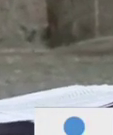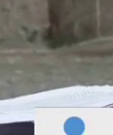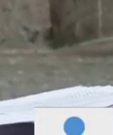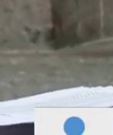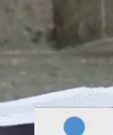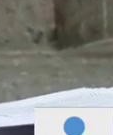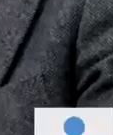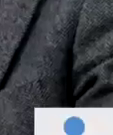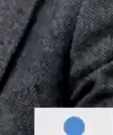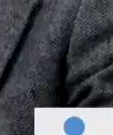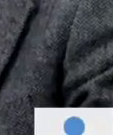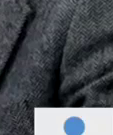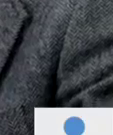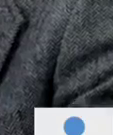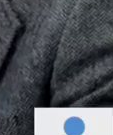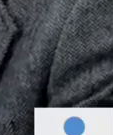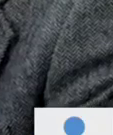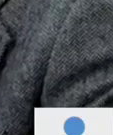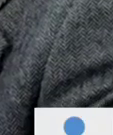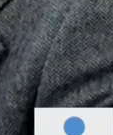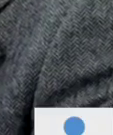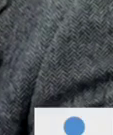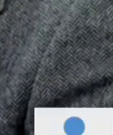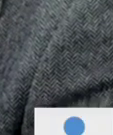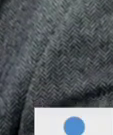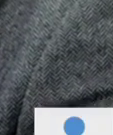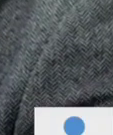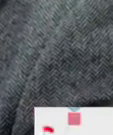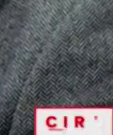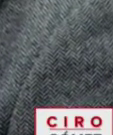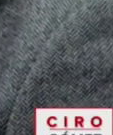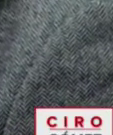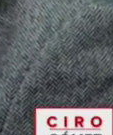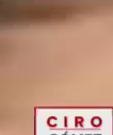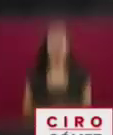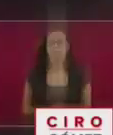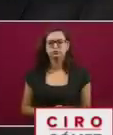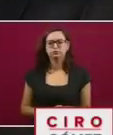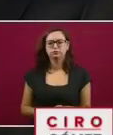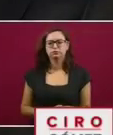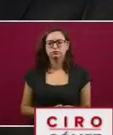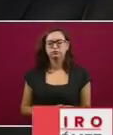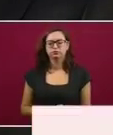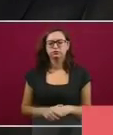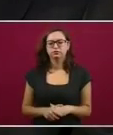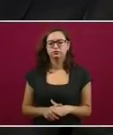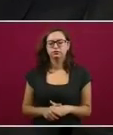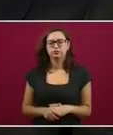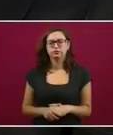la comisión de derechos humanos respeto no